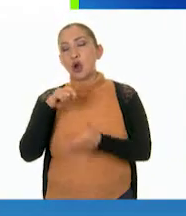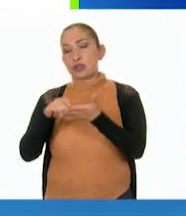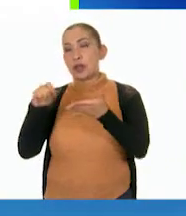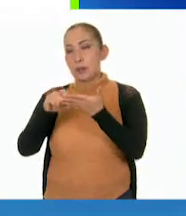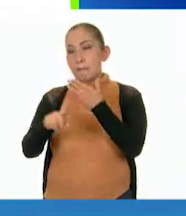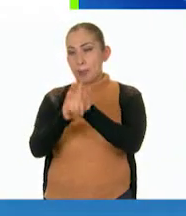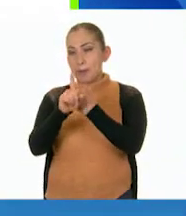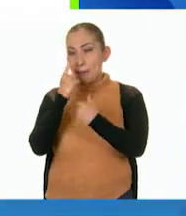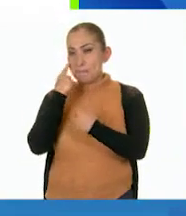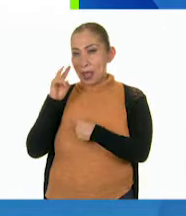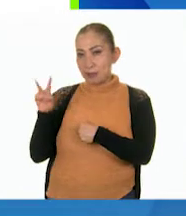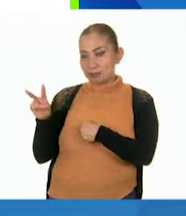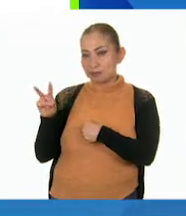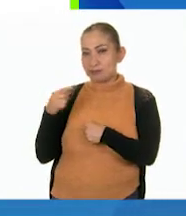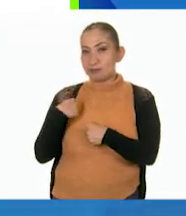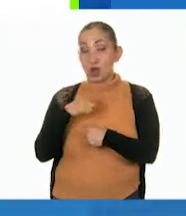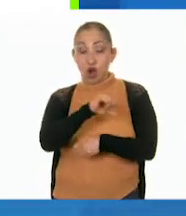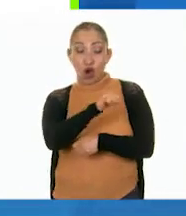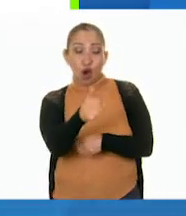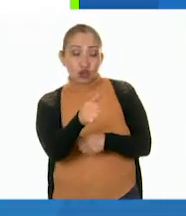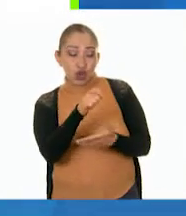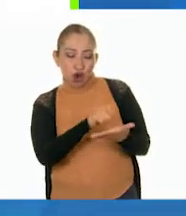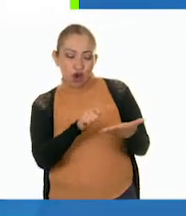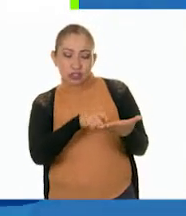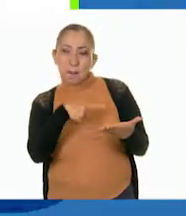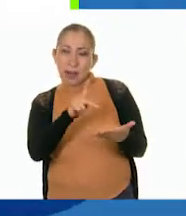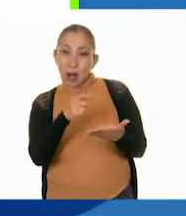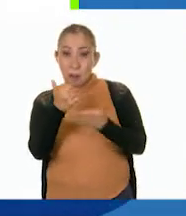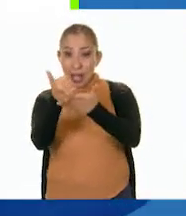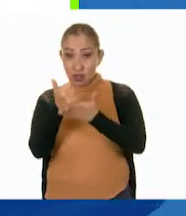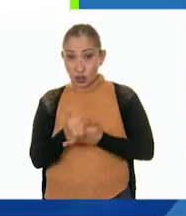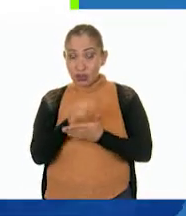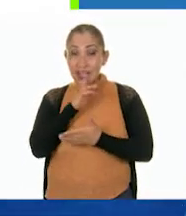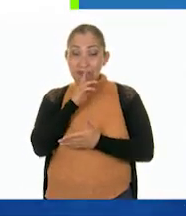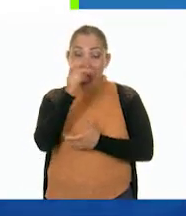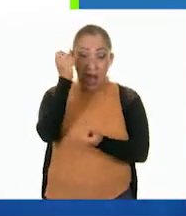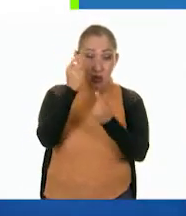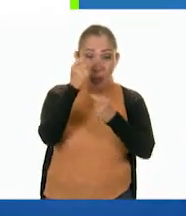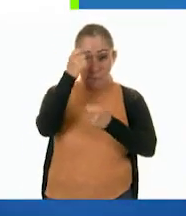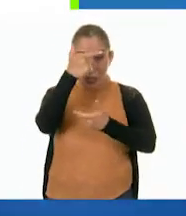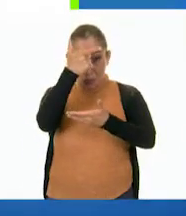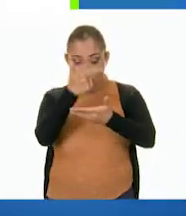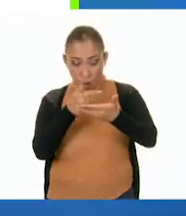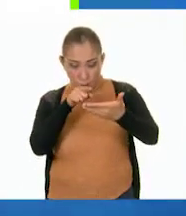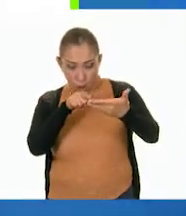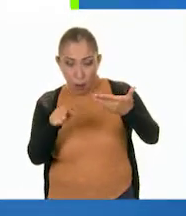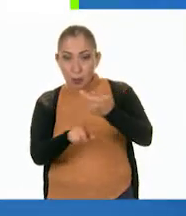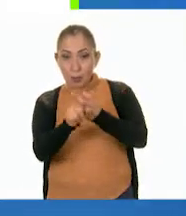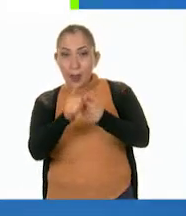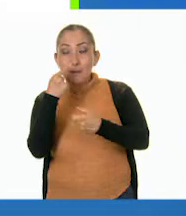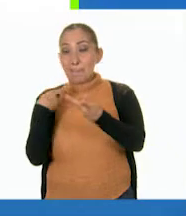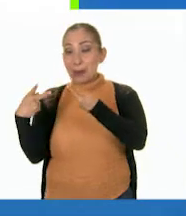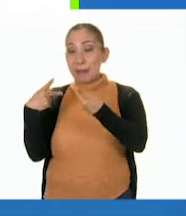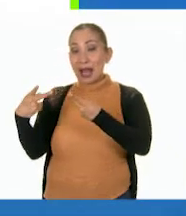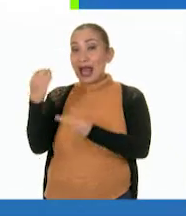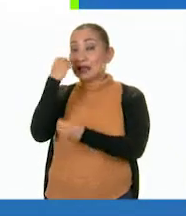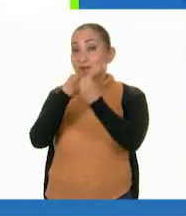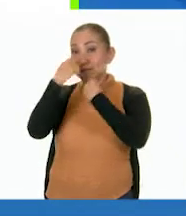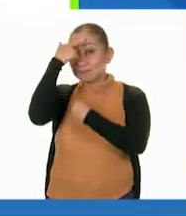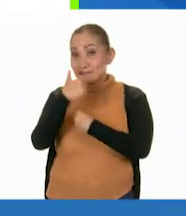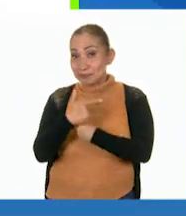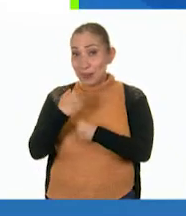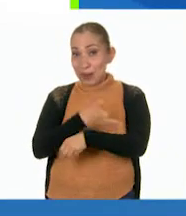unos problemas. Escribí otros, pero con que me ayuden a resolver algunos para preparar un día la cena de mi familia, se